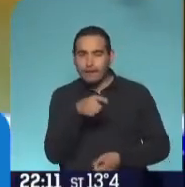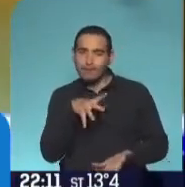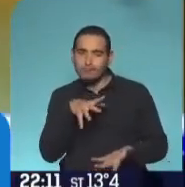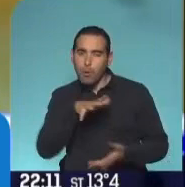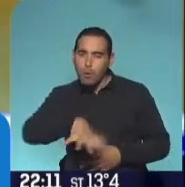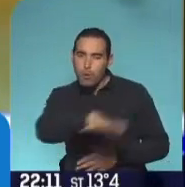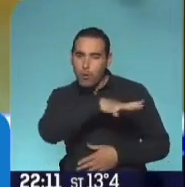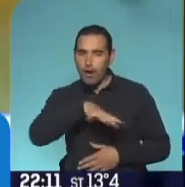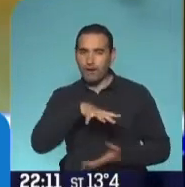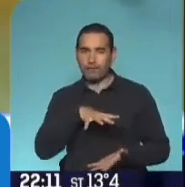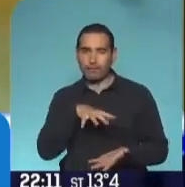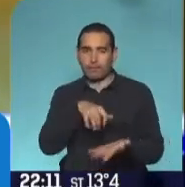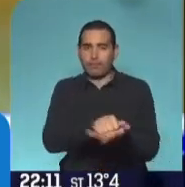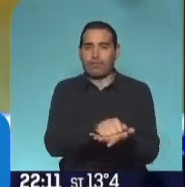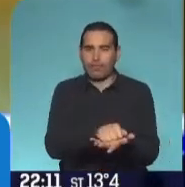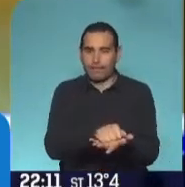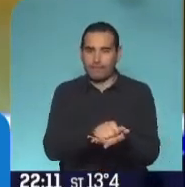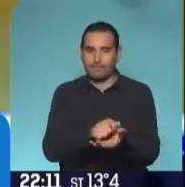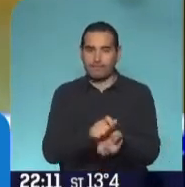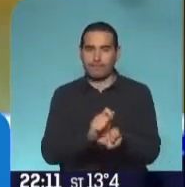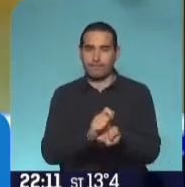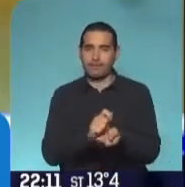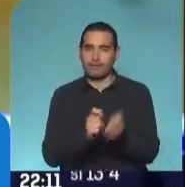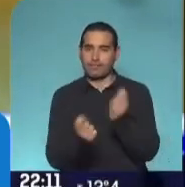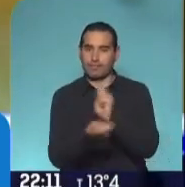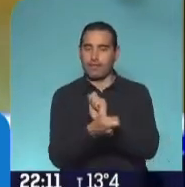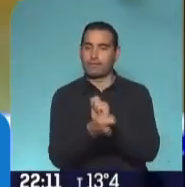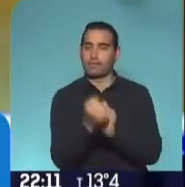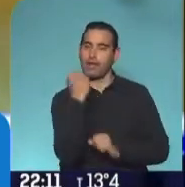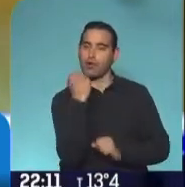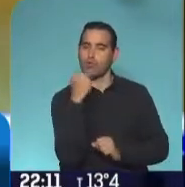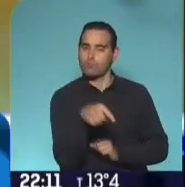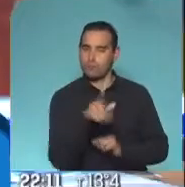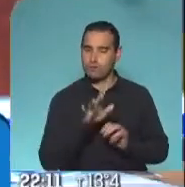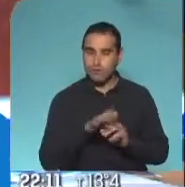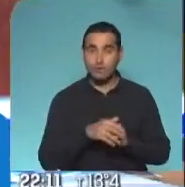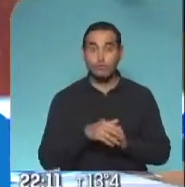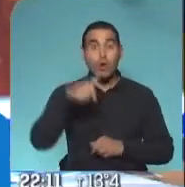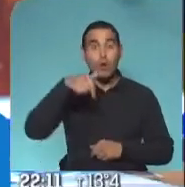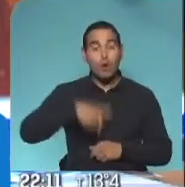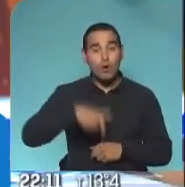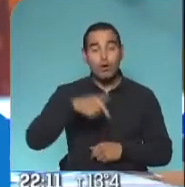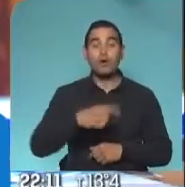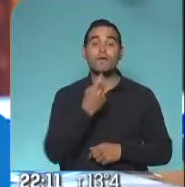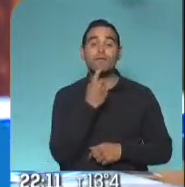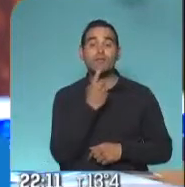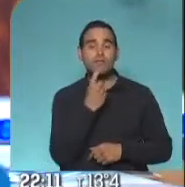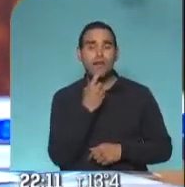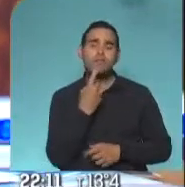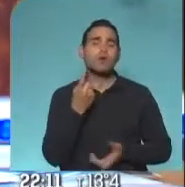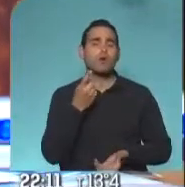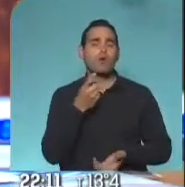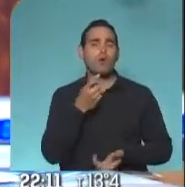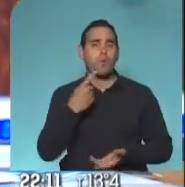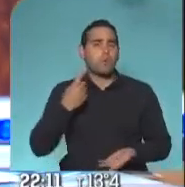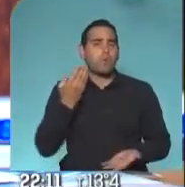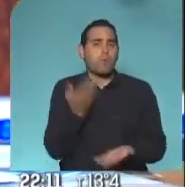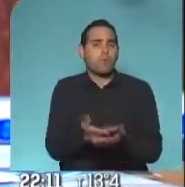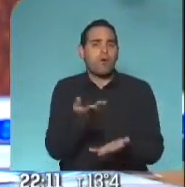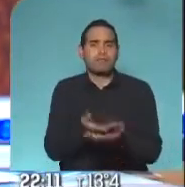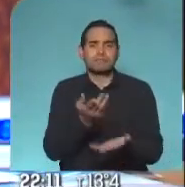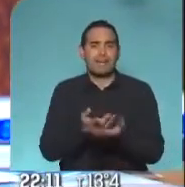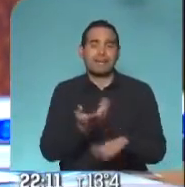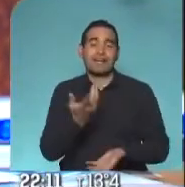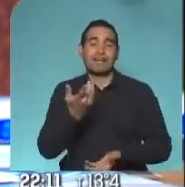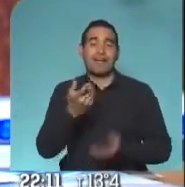transformar el destino económico de esos territorios, ¿no? Hoy Finlandia propuso no importar más carne